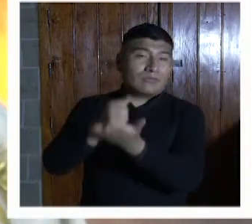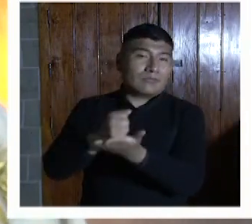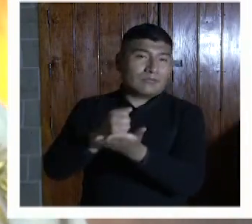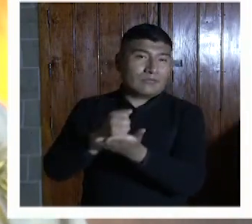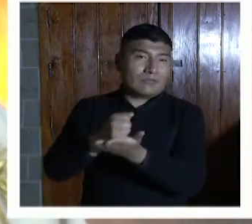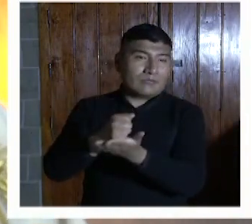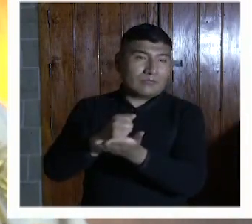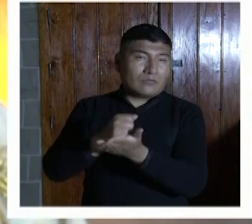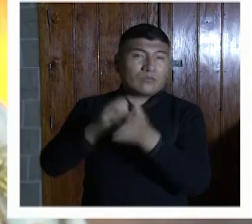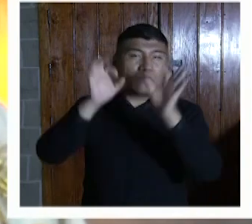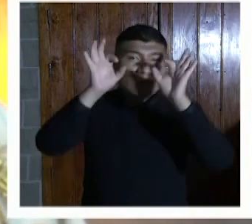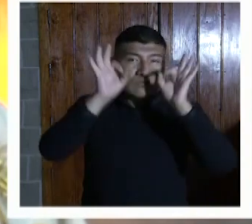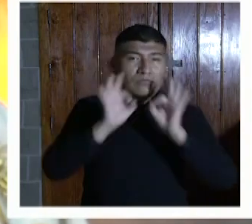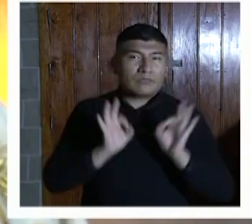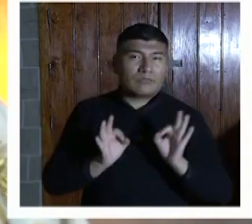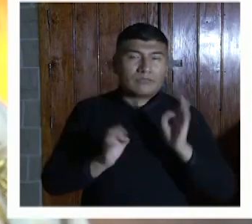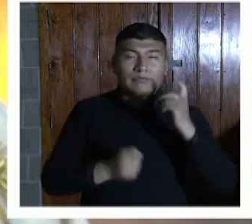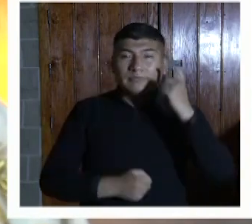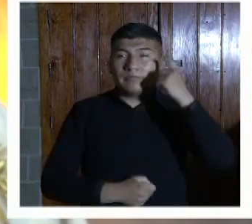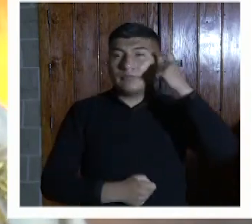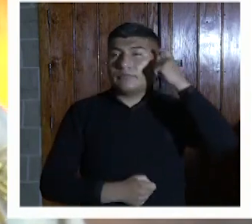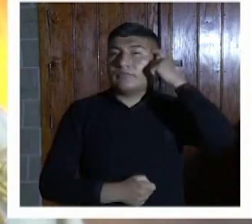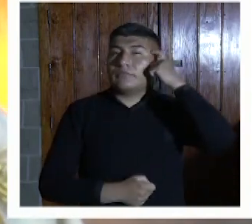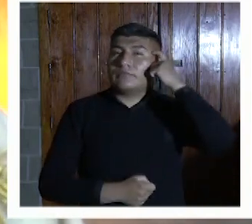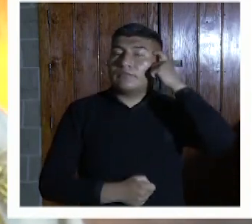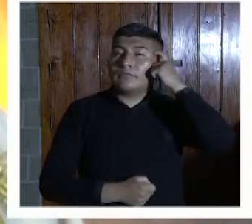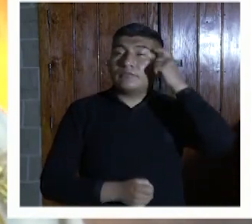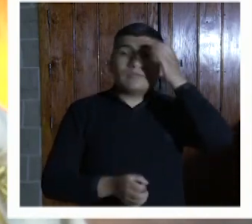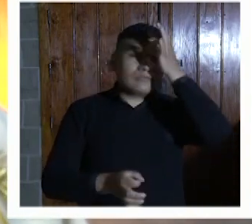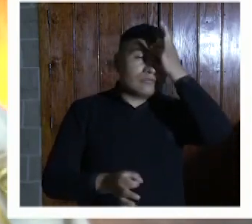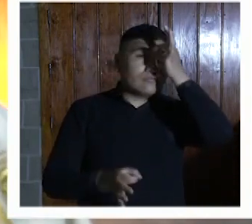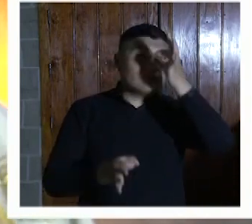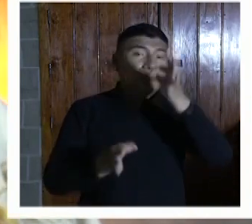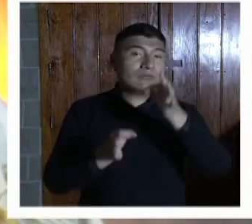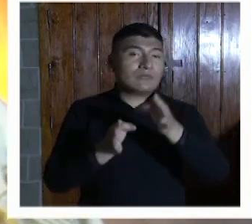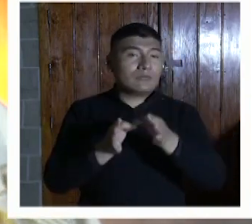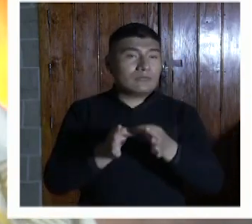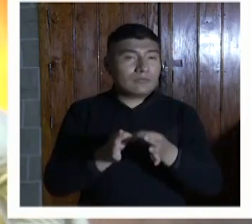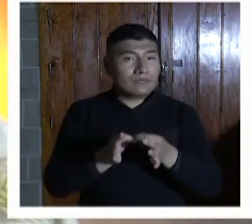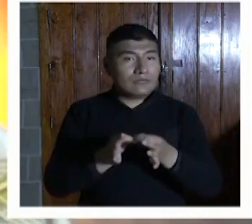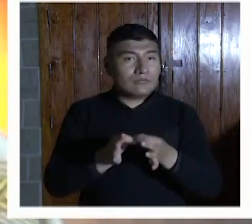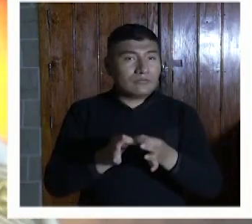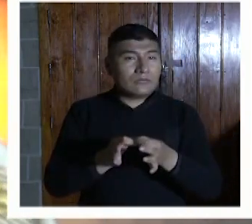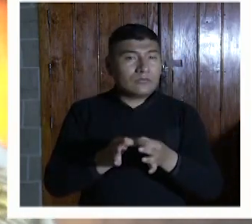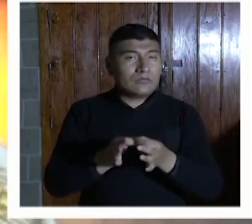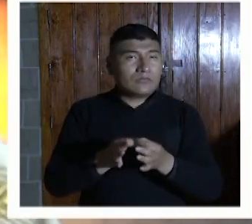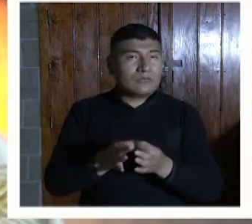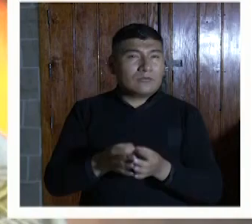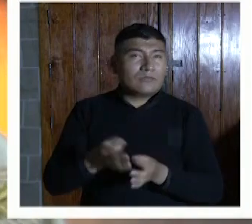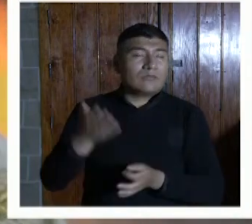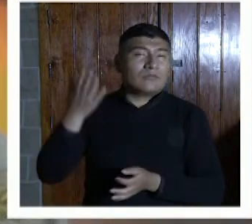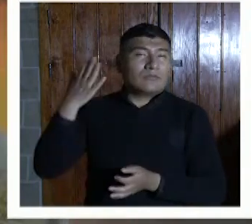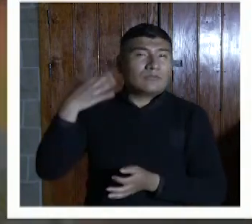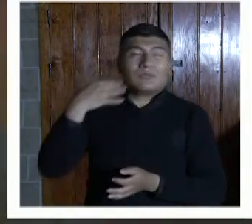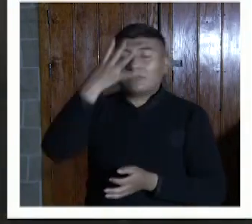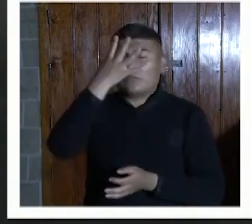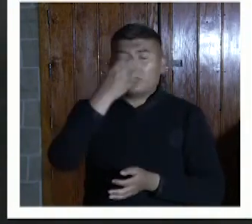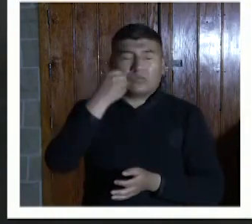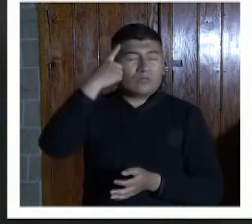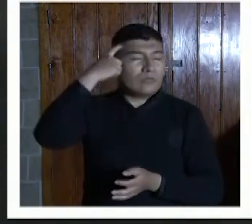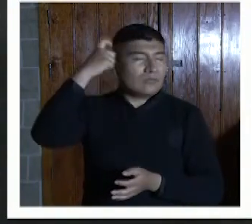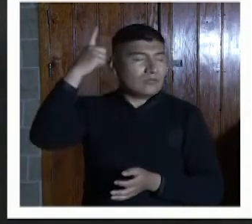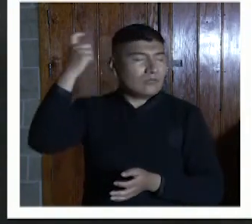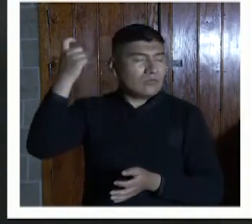tu forma de pensar, tu fe. Haz de tu vida un sueño y de tu sueño una realidad, y no te